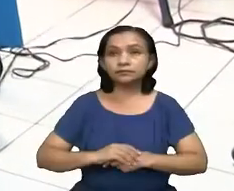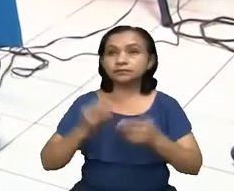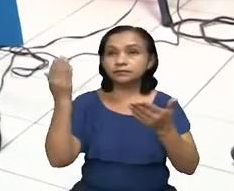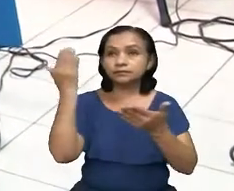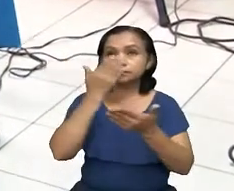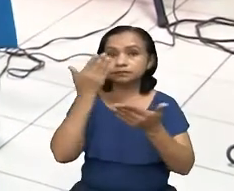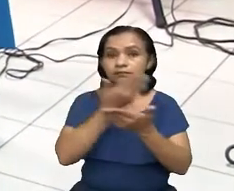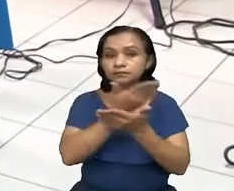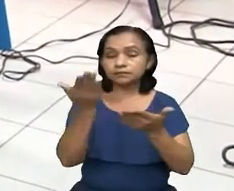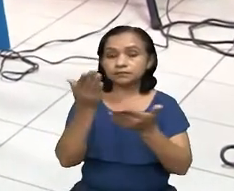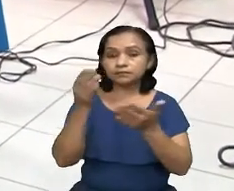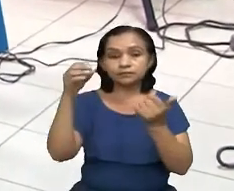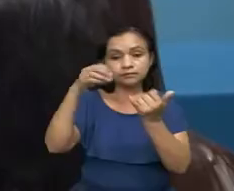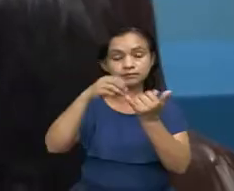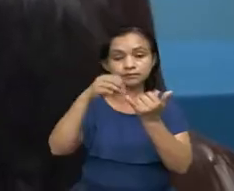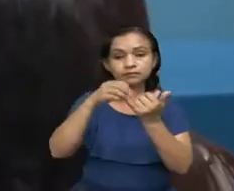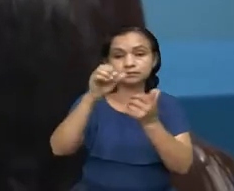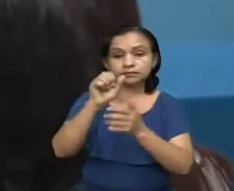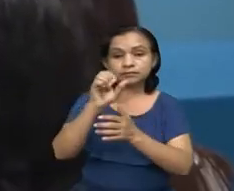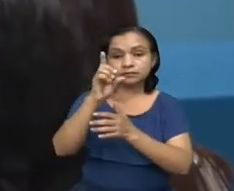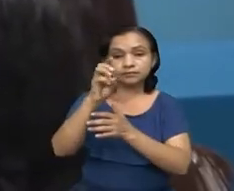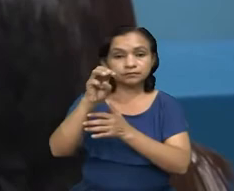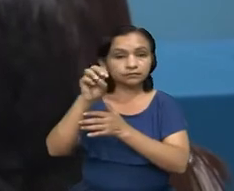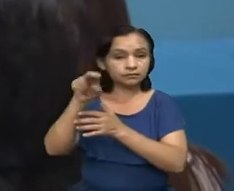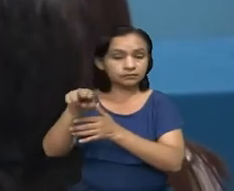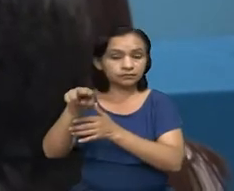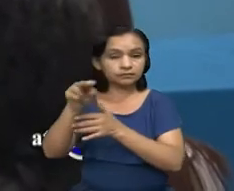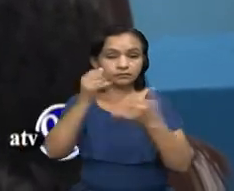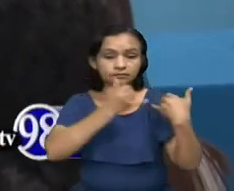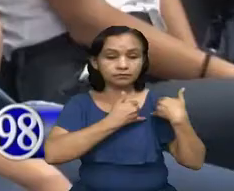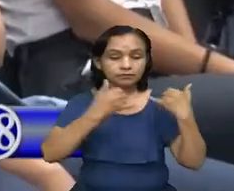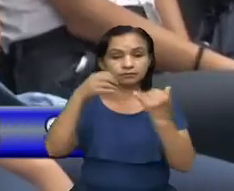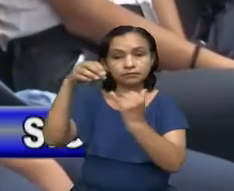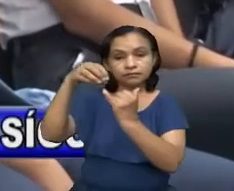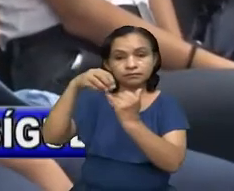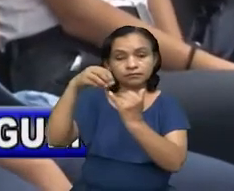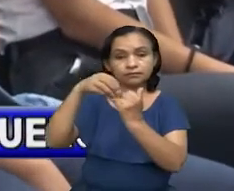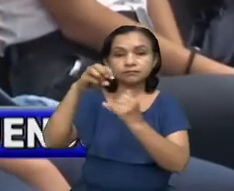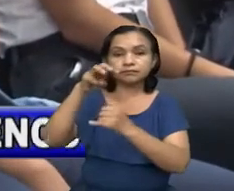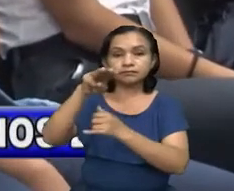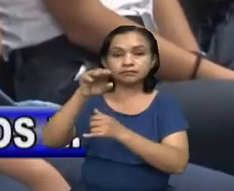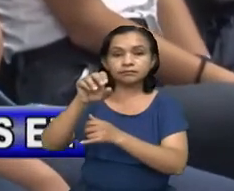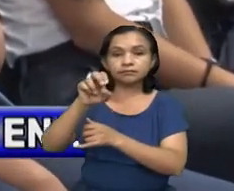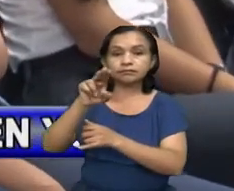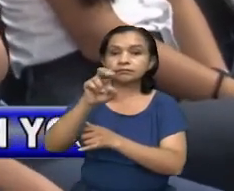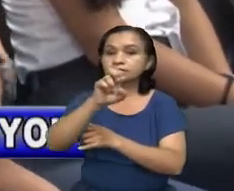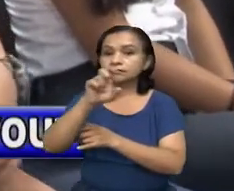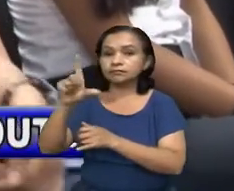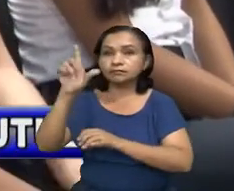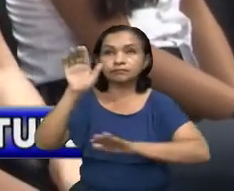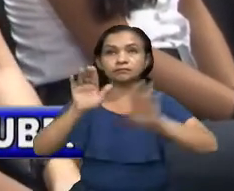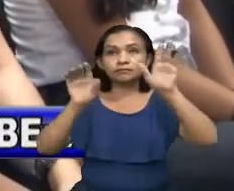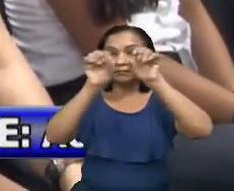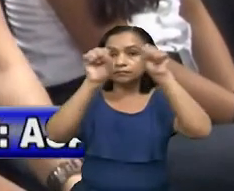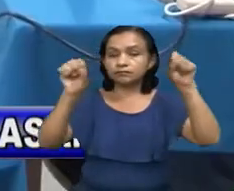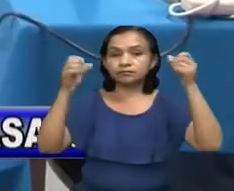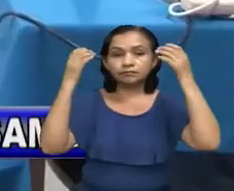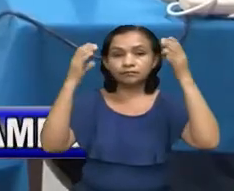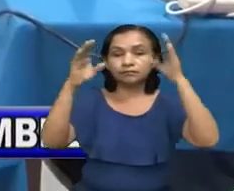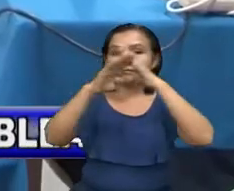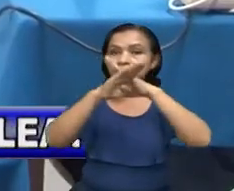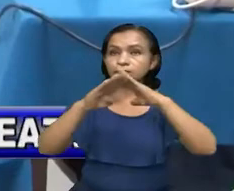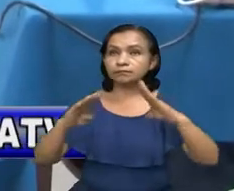Estudiantes de la carrera técnica de Administración de Empresas en el Instituto Tecnológico Manuel Olivares participaron en el taller sobre cultura de